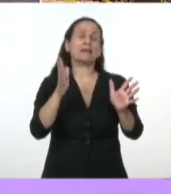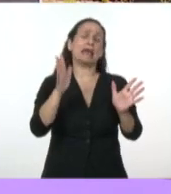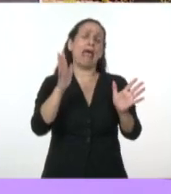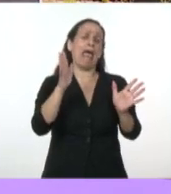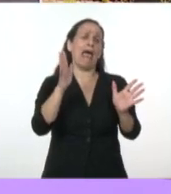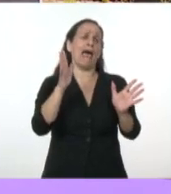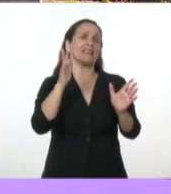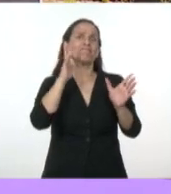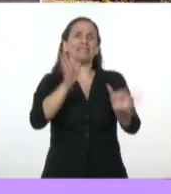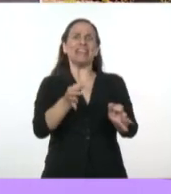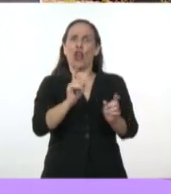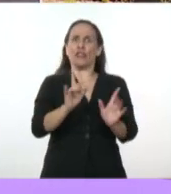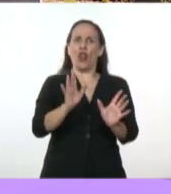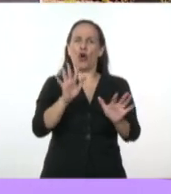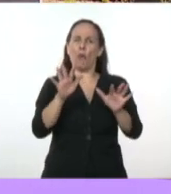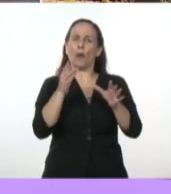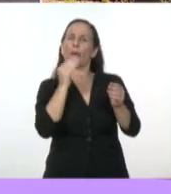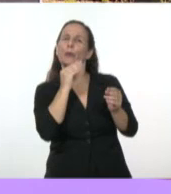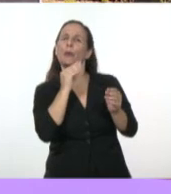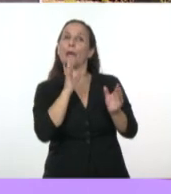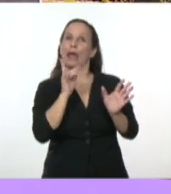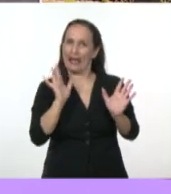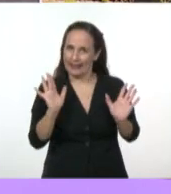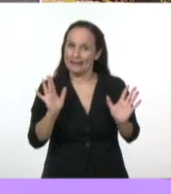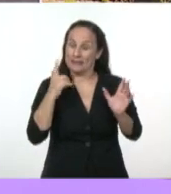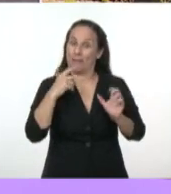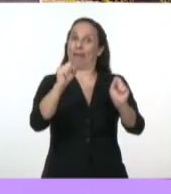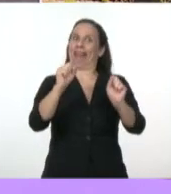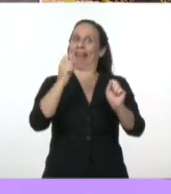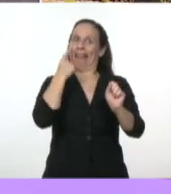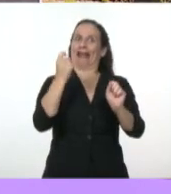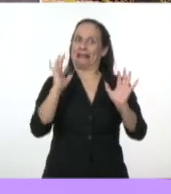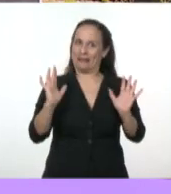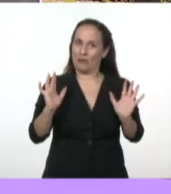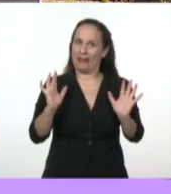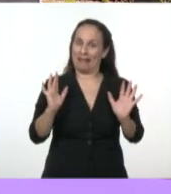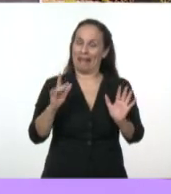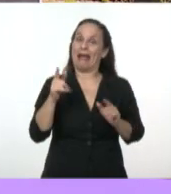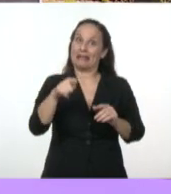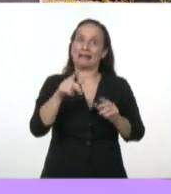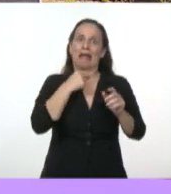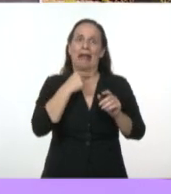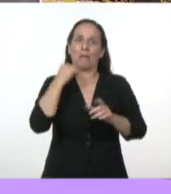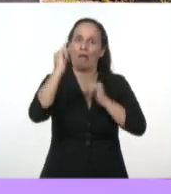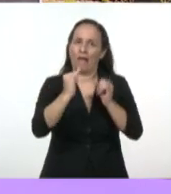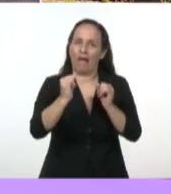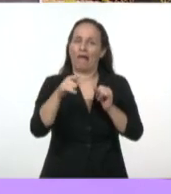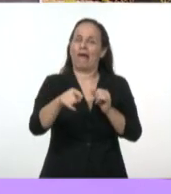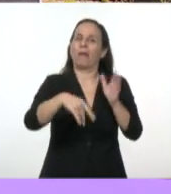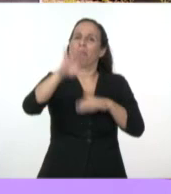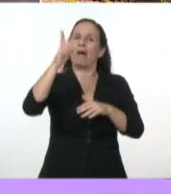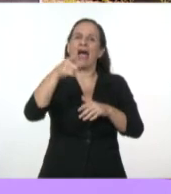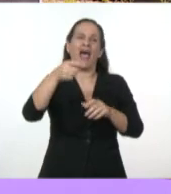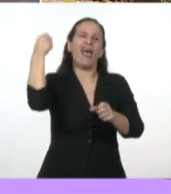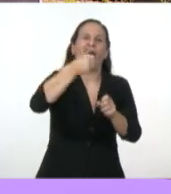porque otra de las cuestiones que queremos trabajar es que existen muchos tipos de violencia que no son solamente los que están asociados con la violencia